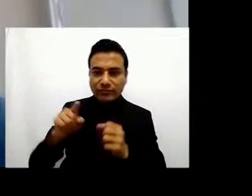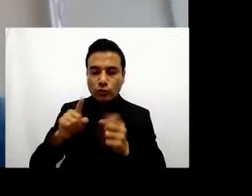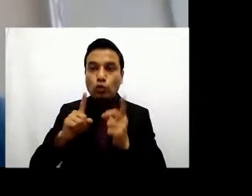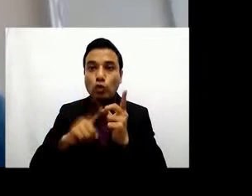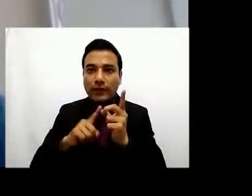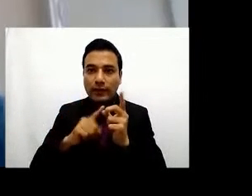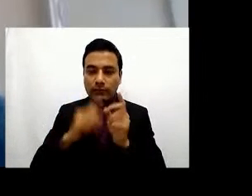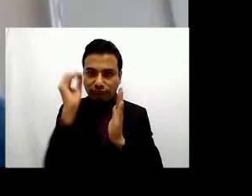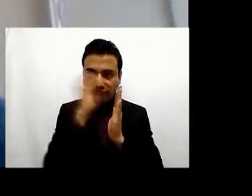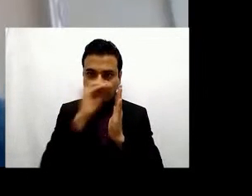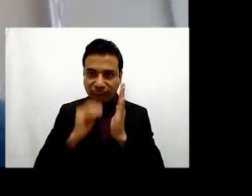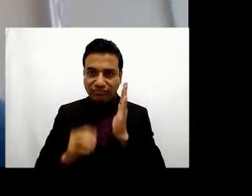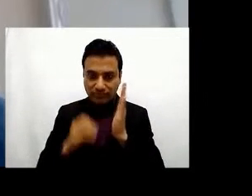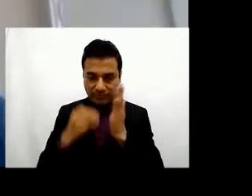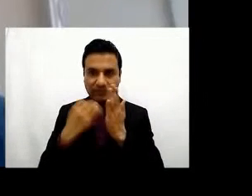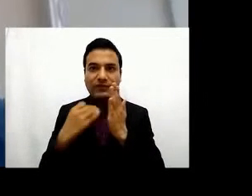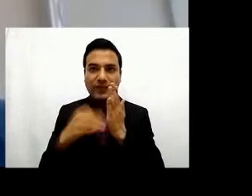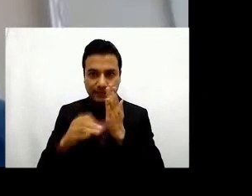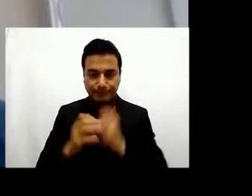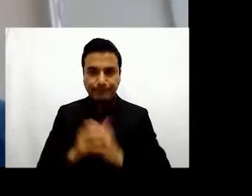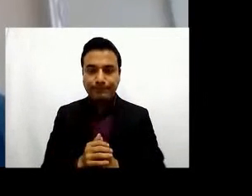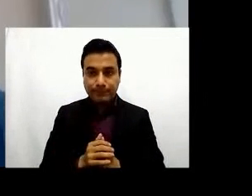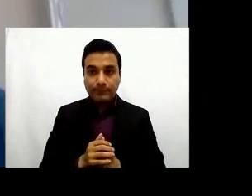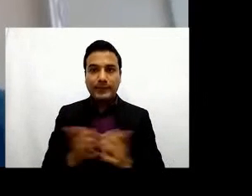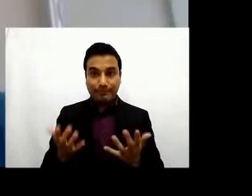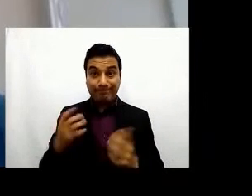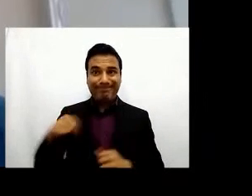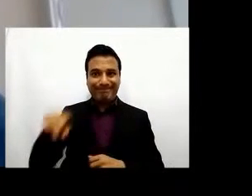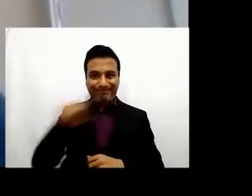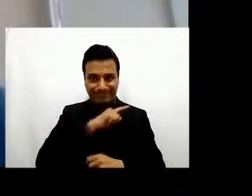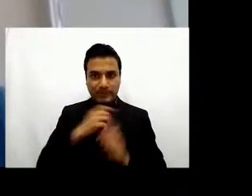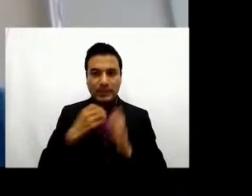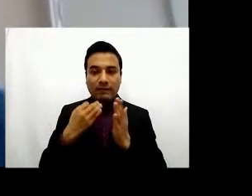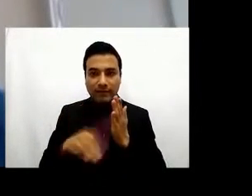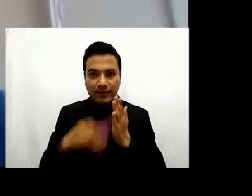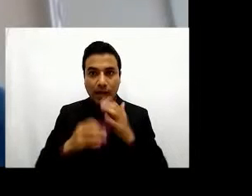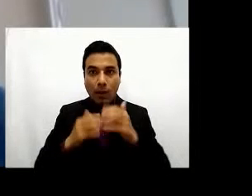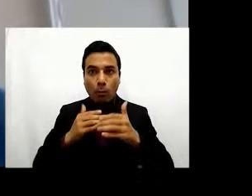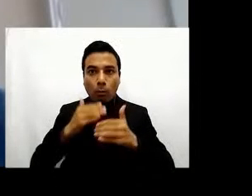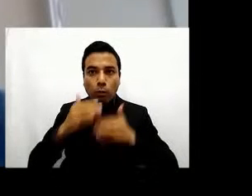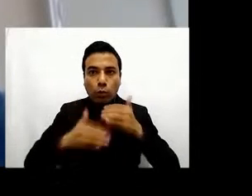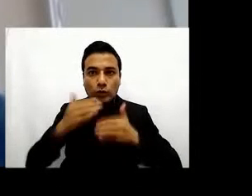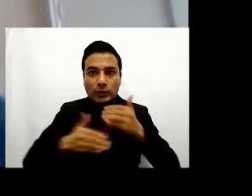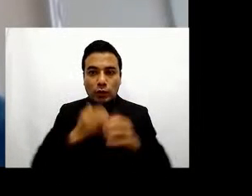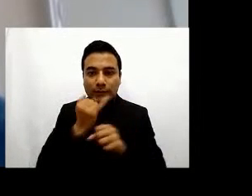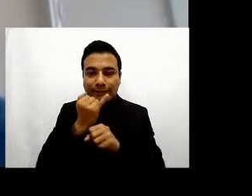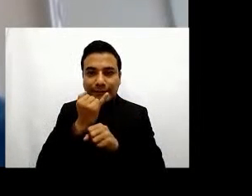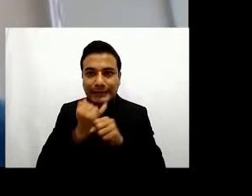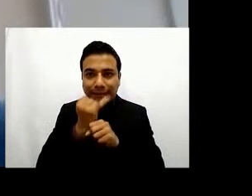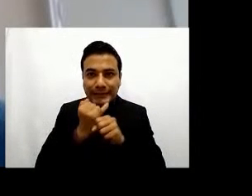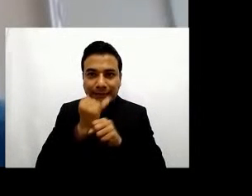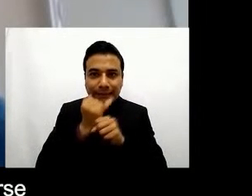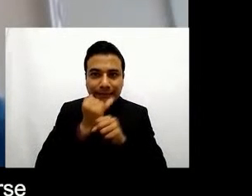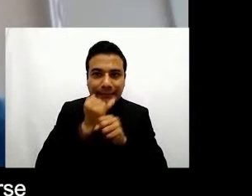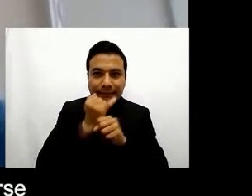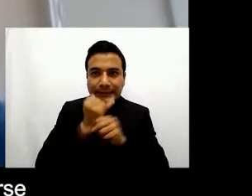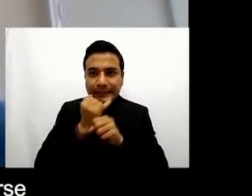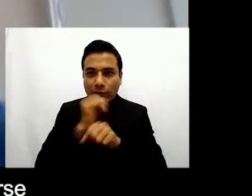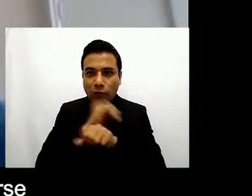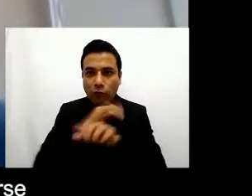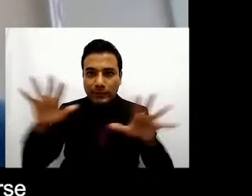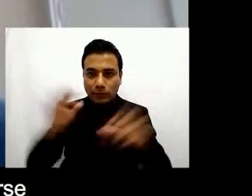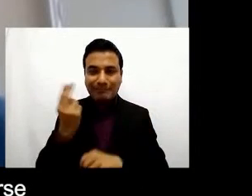No tenemos un proceso de búsqueda de información continua. Yo diría que este proceso de